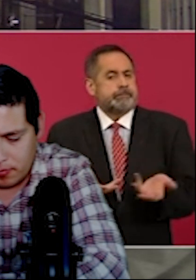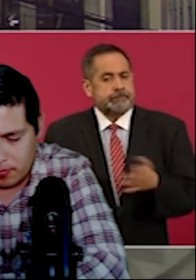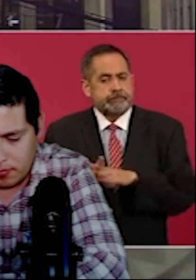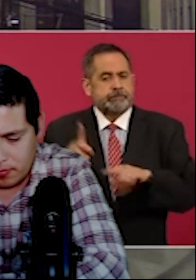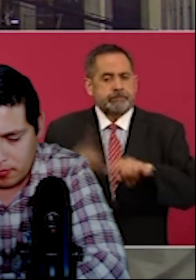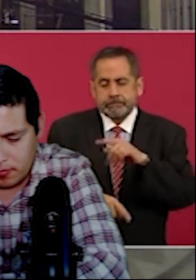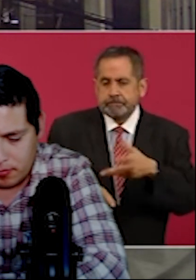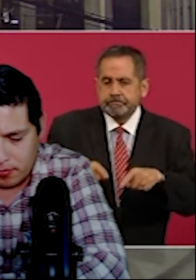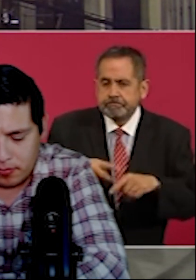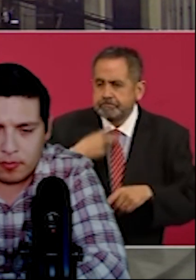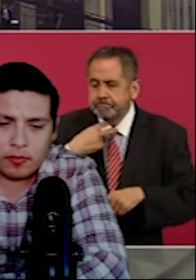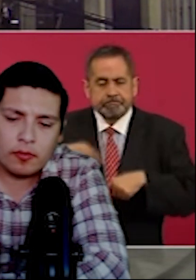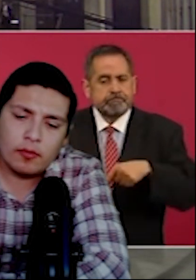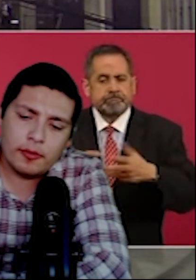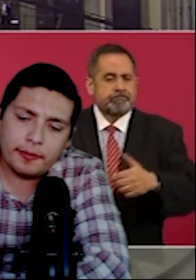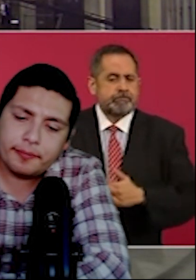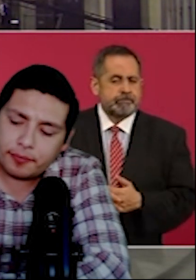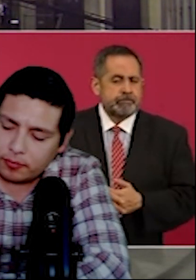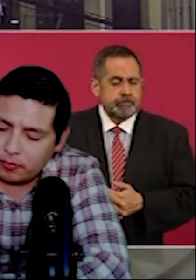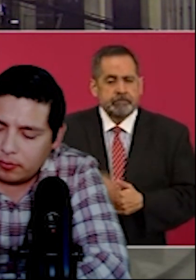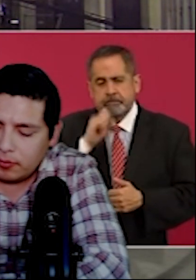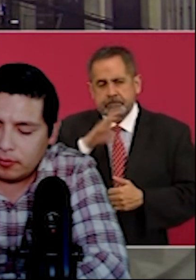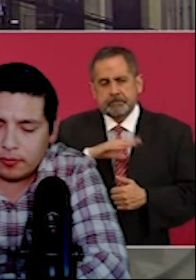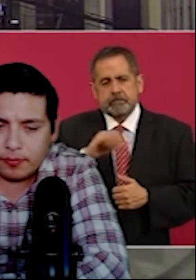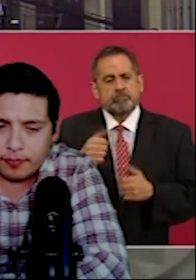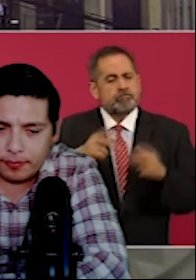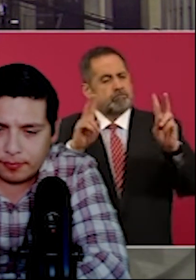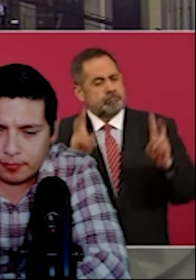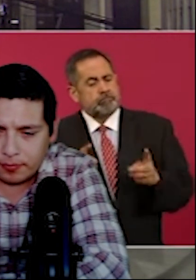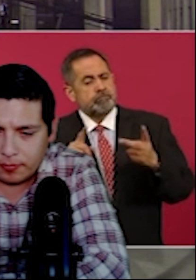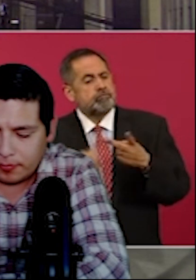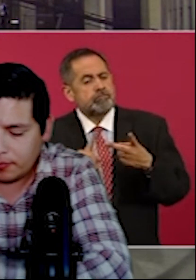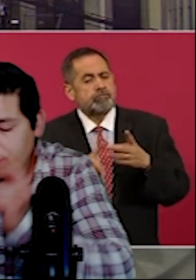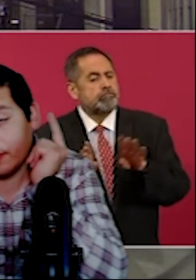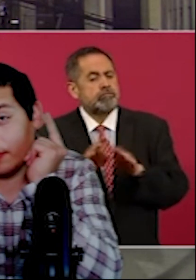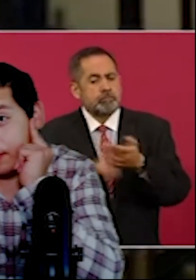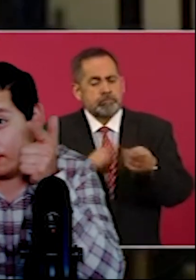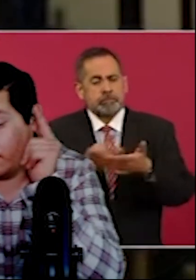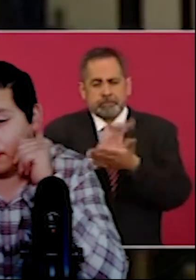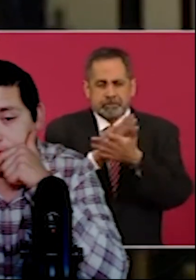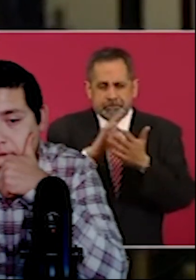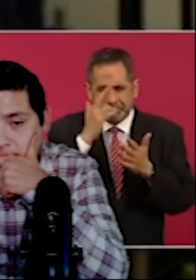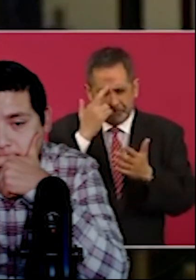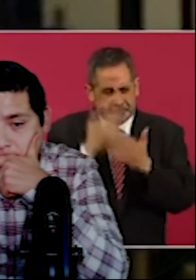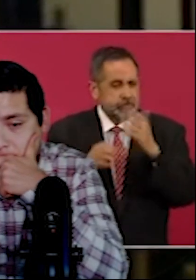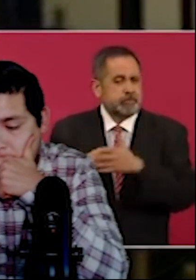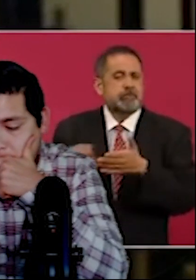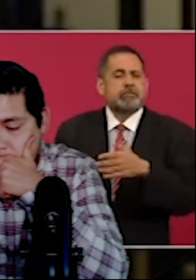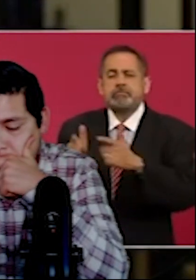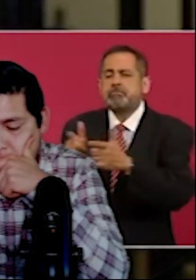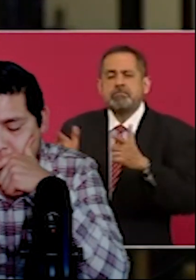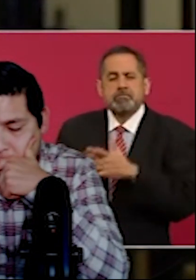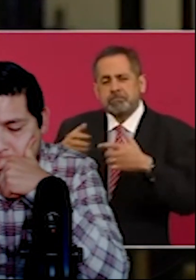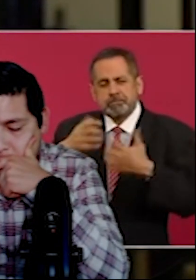acaba su carrera futbolística. Además están otros temas ligados con esta delincuencia, por ejemplo las barras que